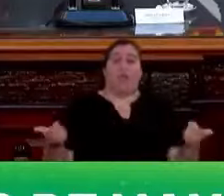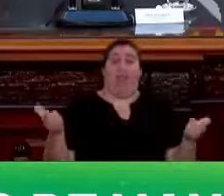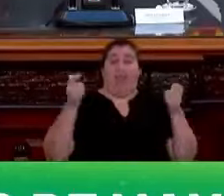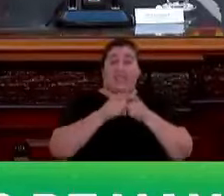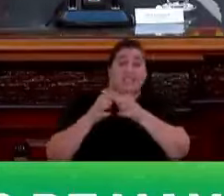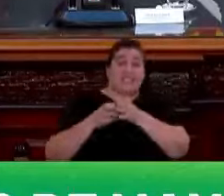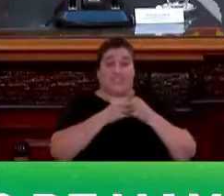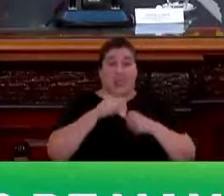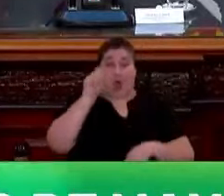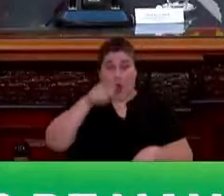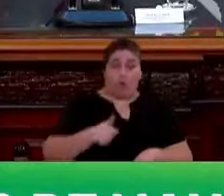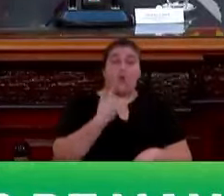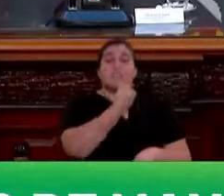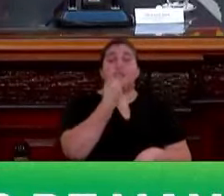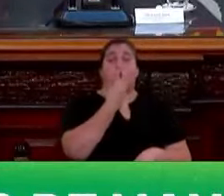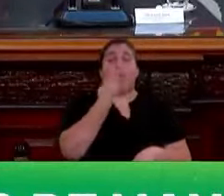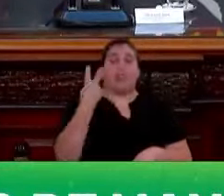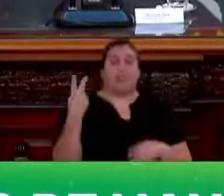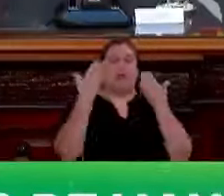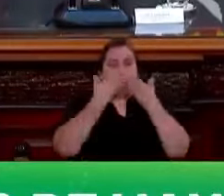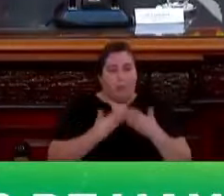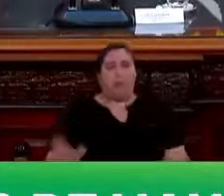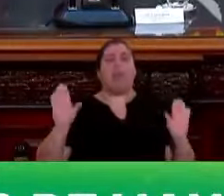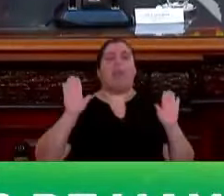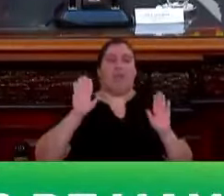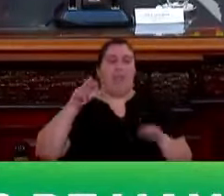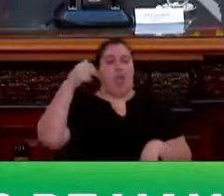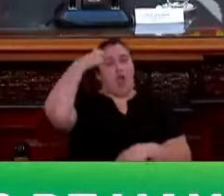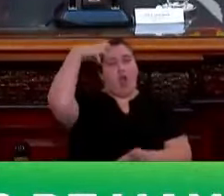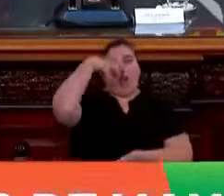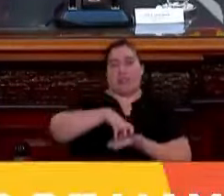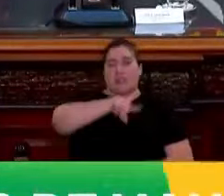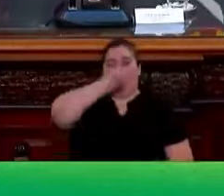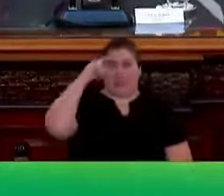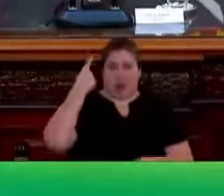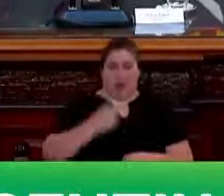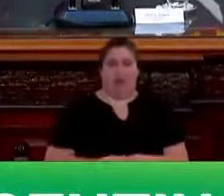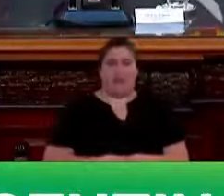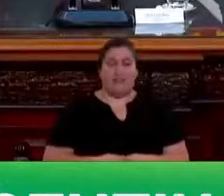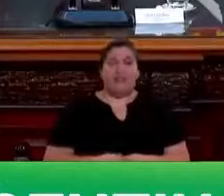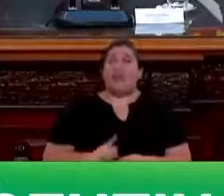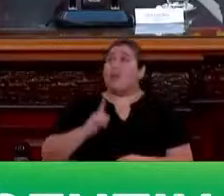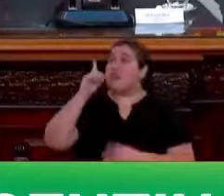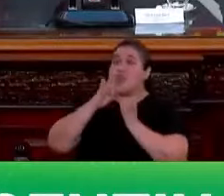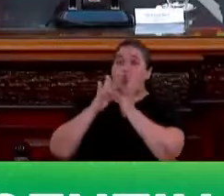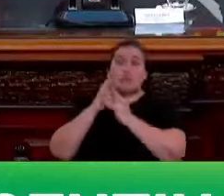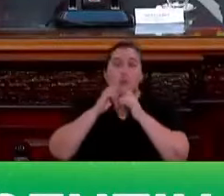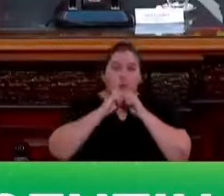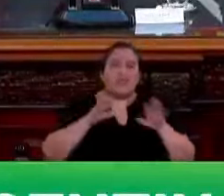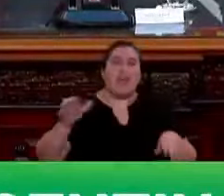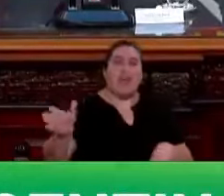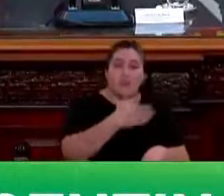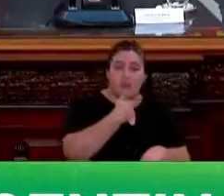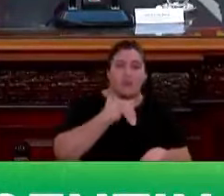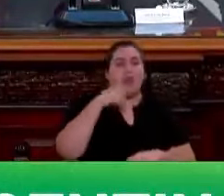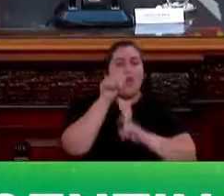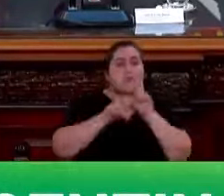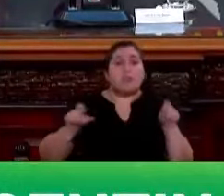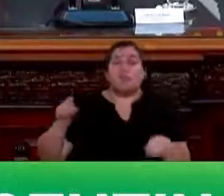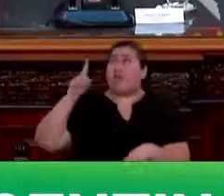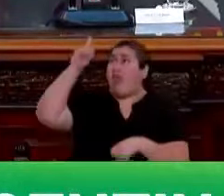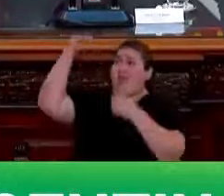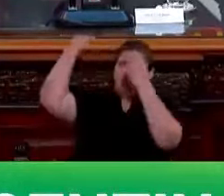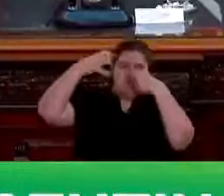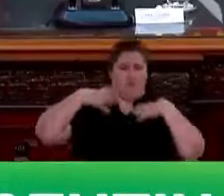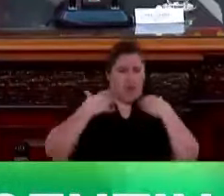implican. es la clave, Pame. Claro, Que lo no que sea es una que Nacho imposición a libro cerrado. es que Nacho Por le eso. pone un manto de cordura a toda Claro. a esta Es que locura. sabes que estás feliz, ¿por qué?